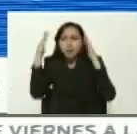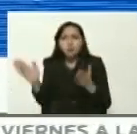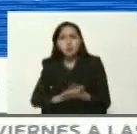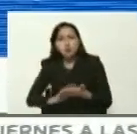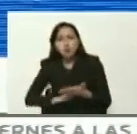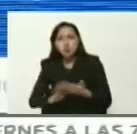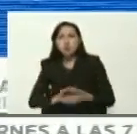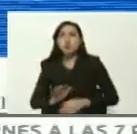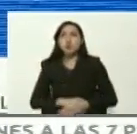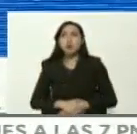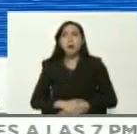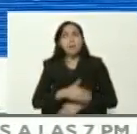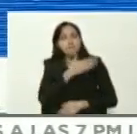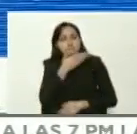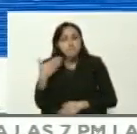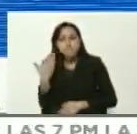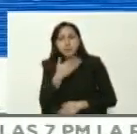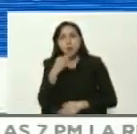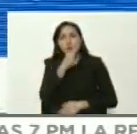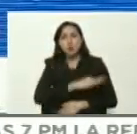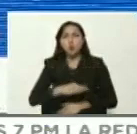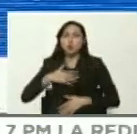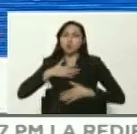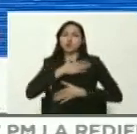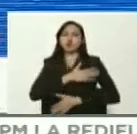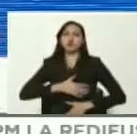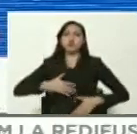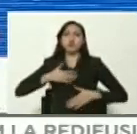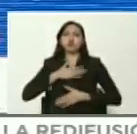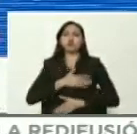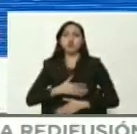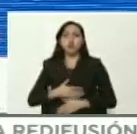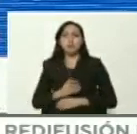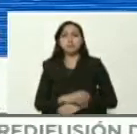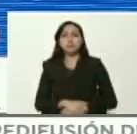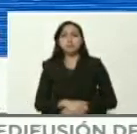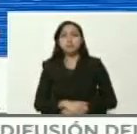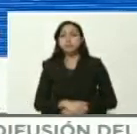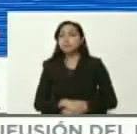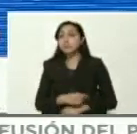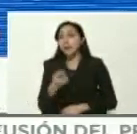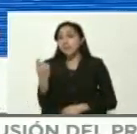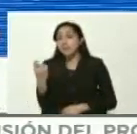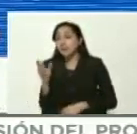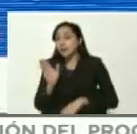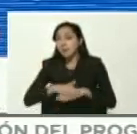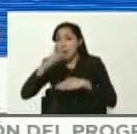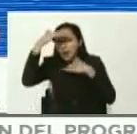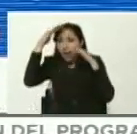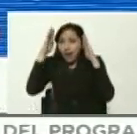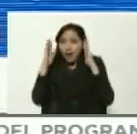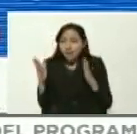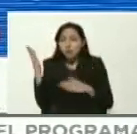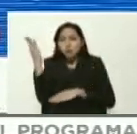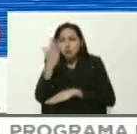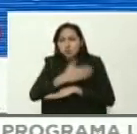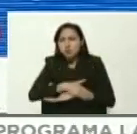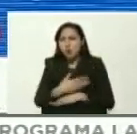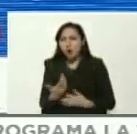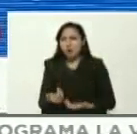de bienestar socialista. Quizás le falta eso, porque atención a las víctimas del bloqueo es como